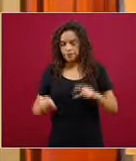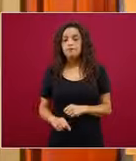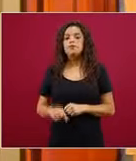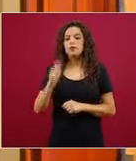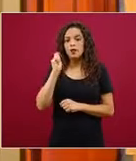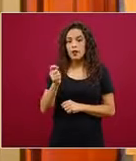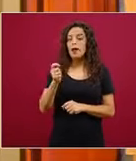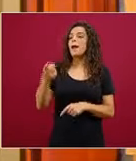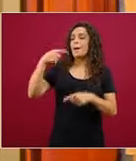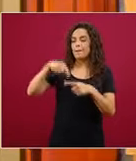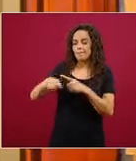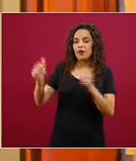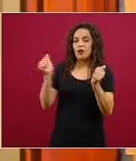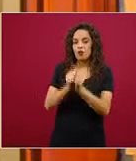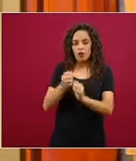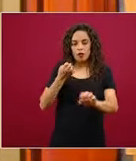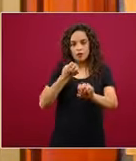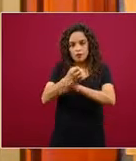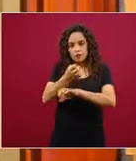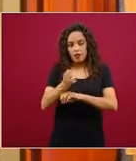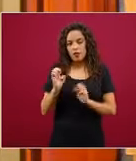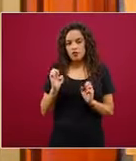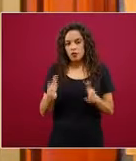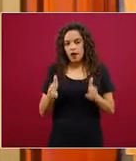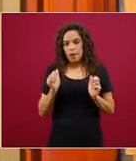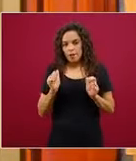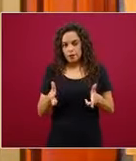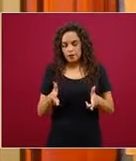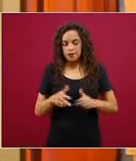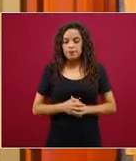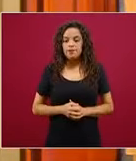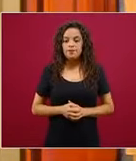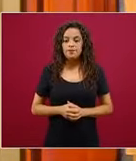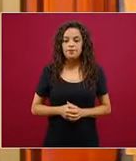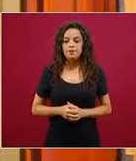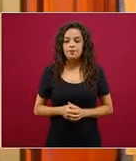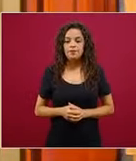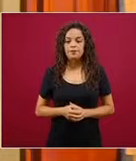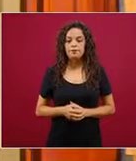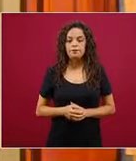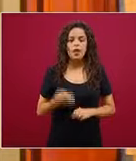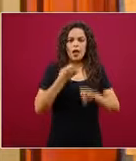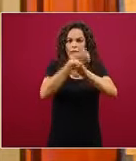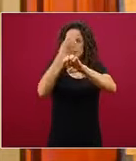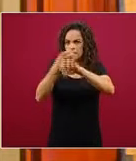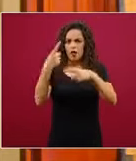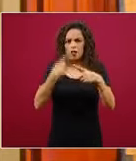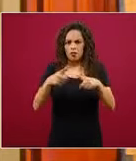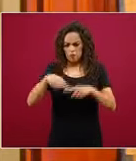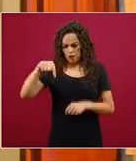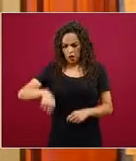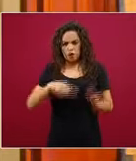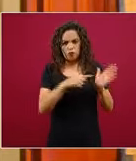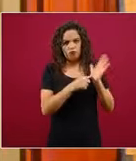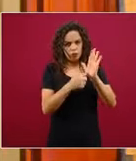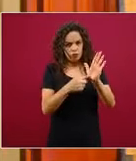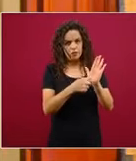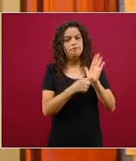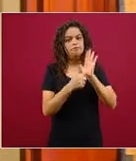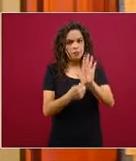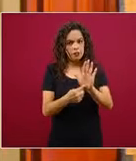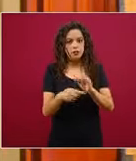de Chiapas. Hemos estado presentando diferentes estados, y a la vez que los presentamos han estado ustedes